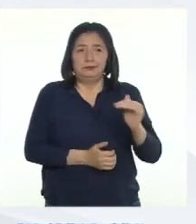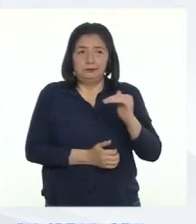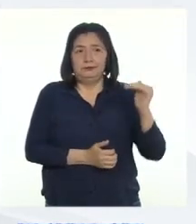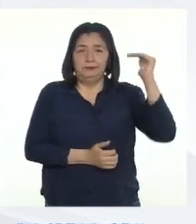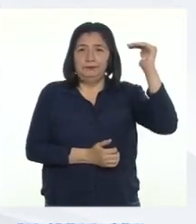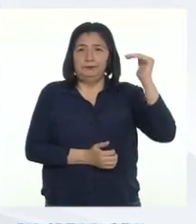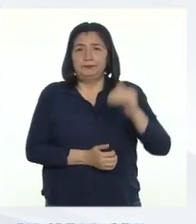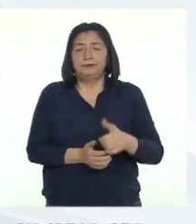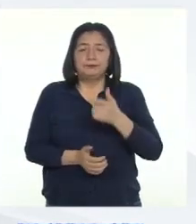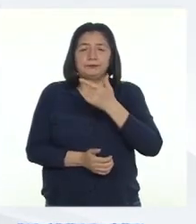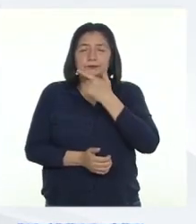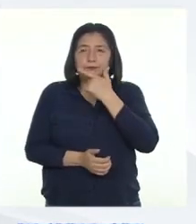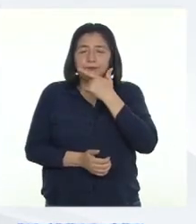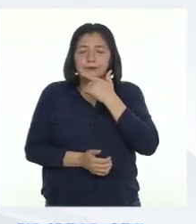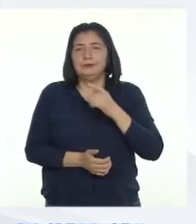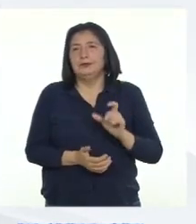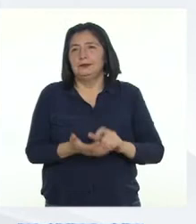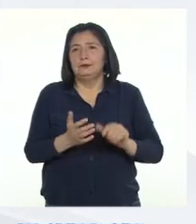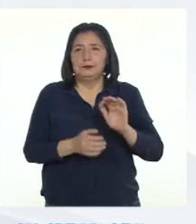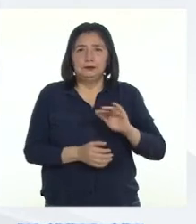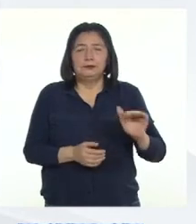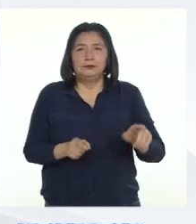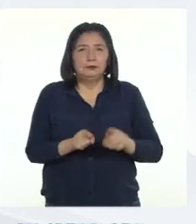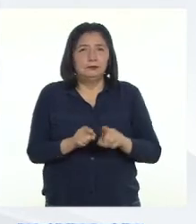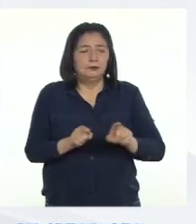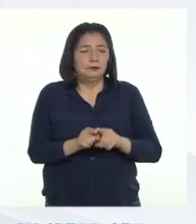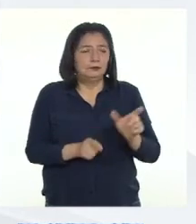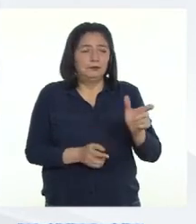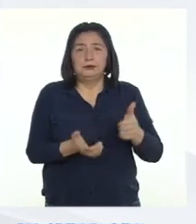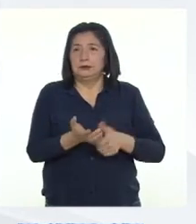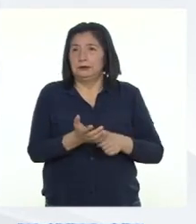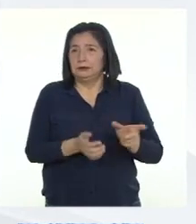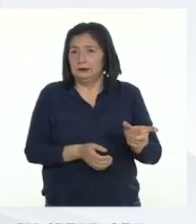mayores y el amarillo para los niños. También tenemos el DNI.